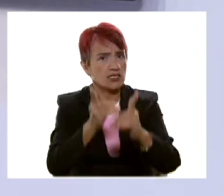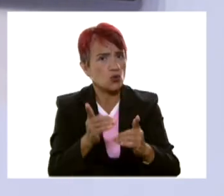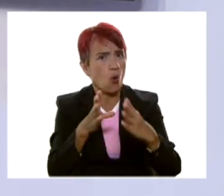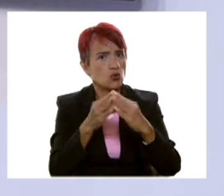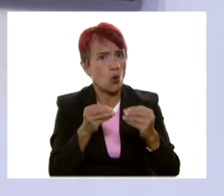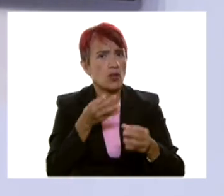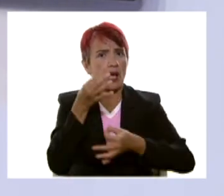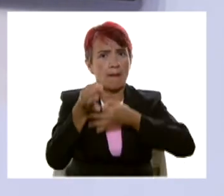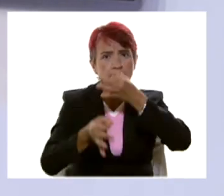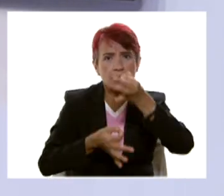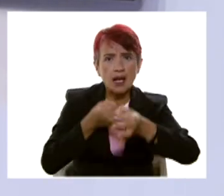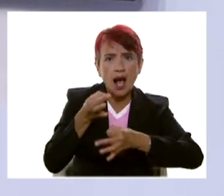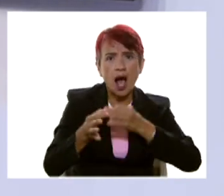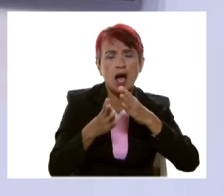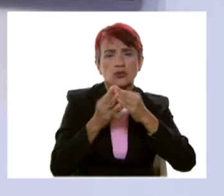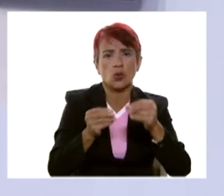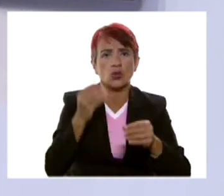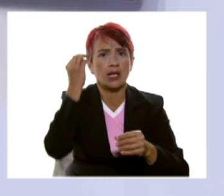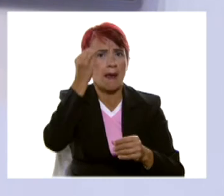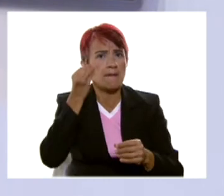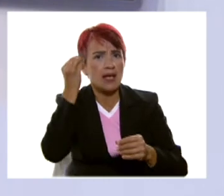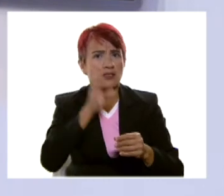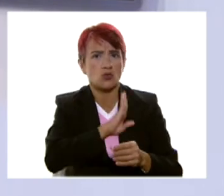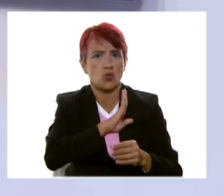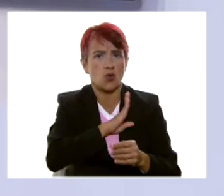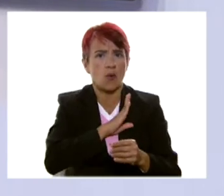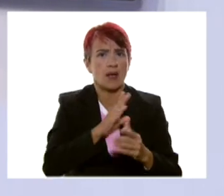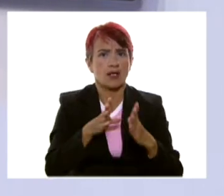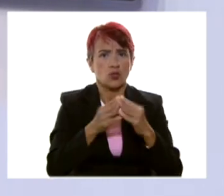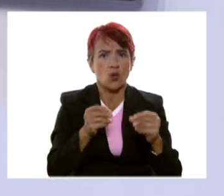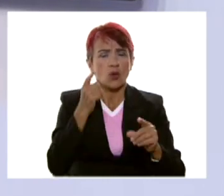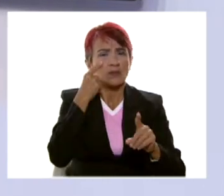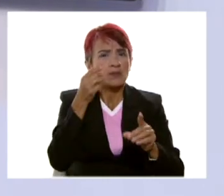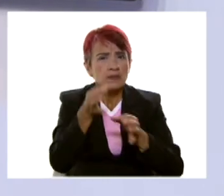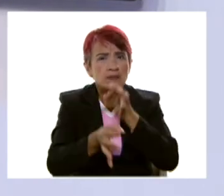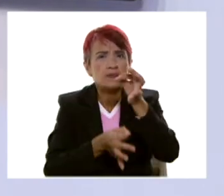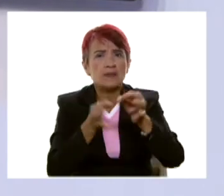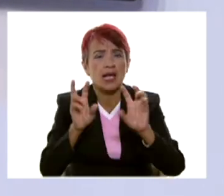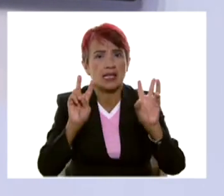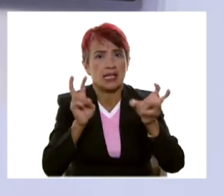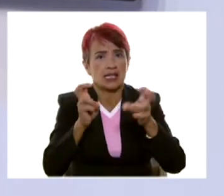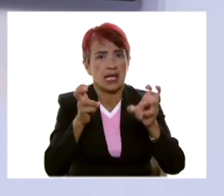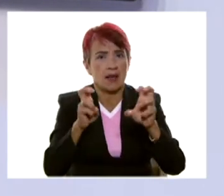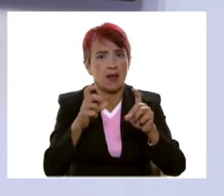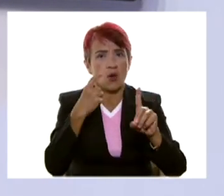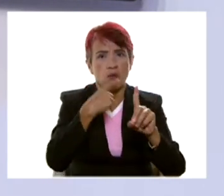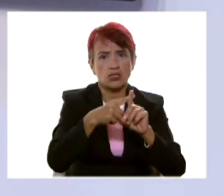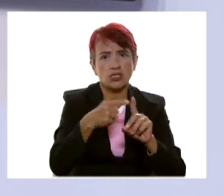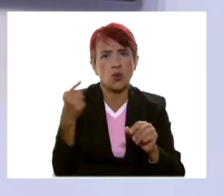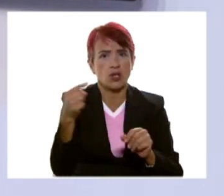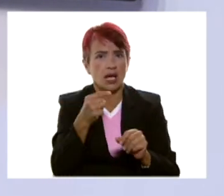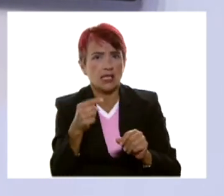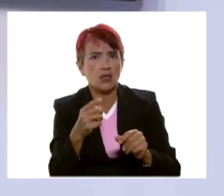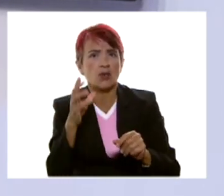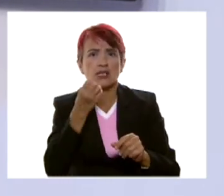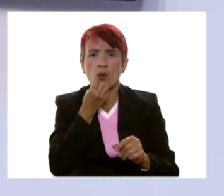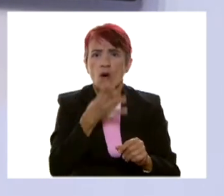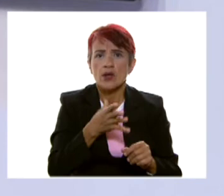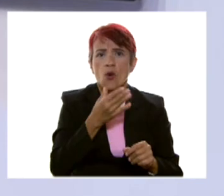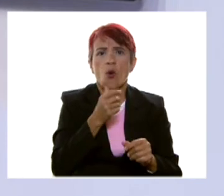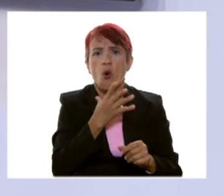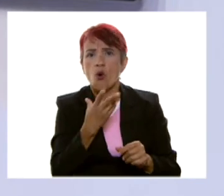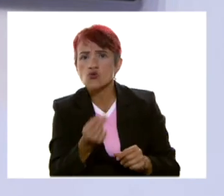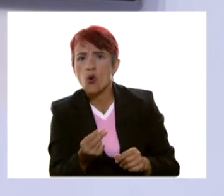de explicarse y de poder también mostrar su punto de vista sobre este tema. Generemos un debate en el hogar y para